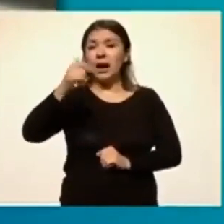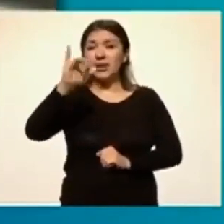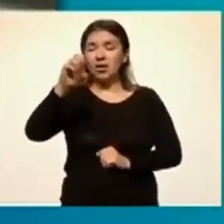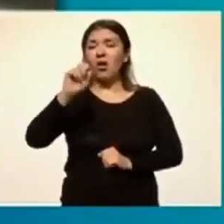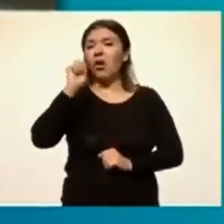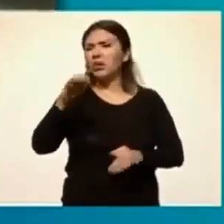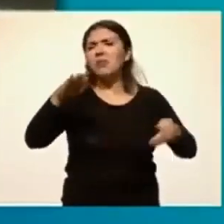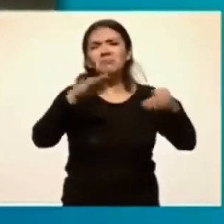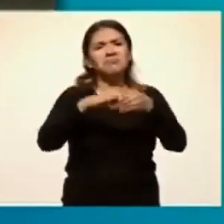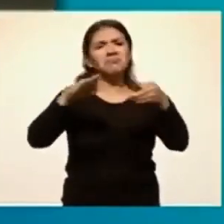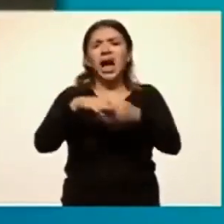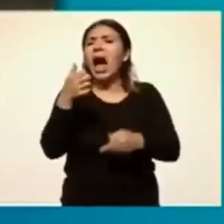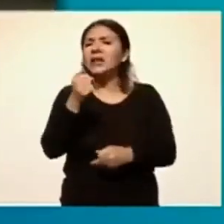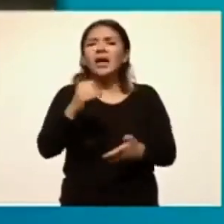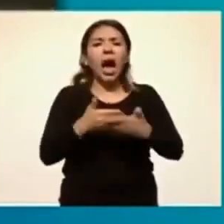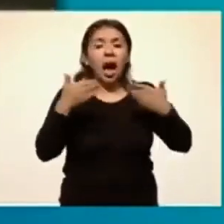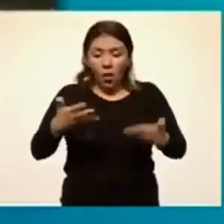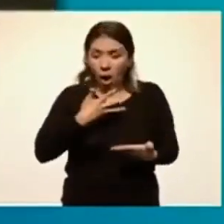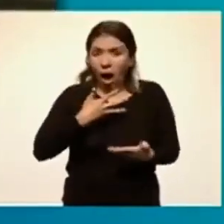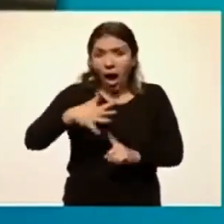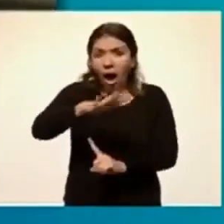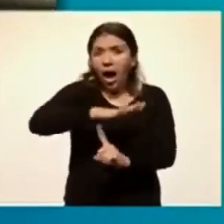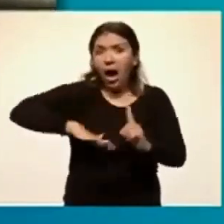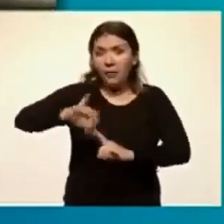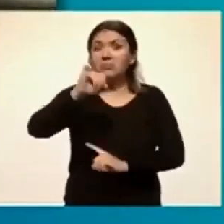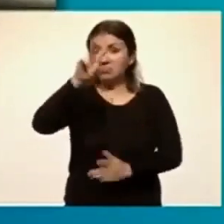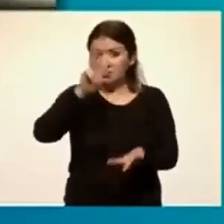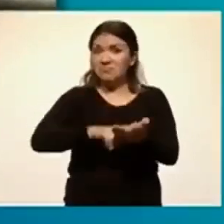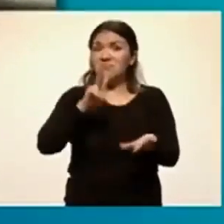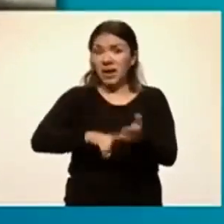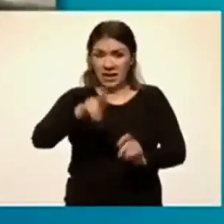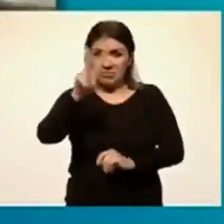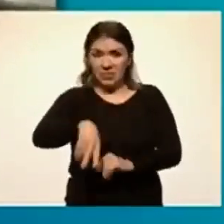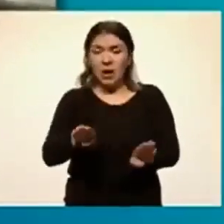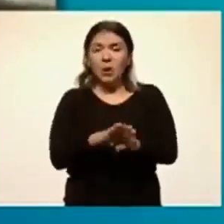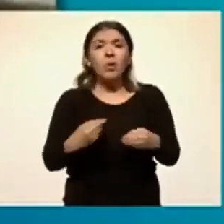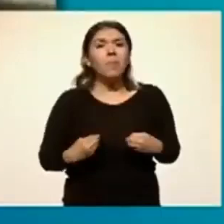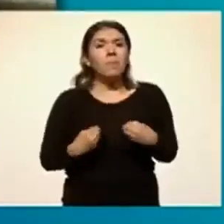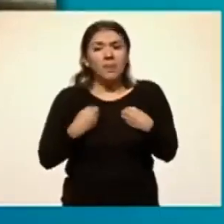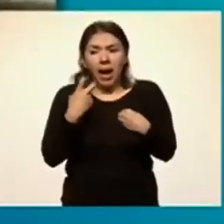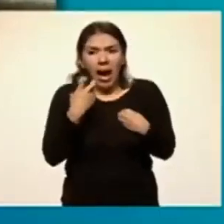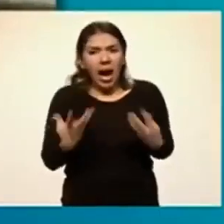en todo el tiempo, y vale mucho la pena vivir en el